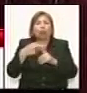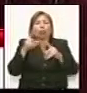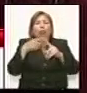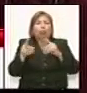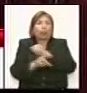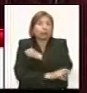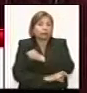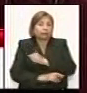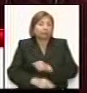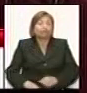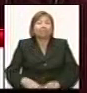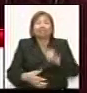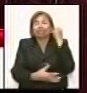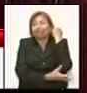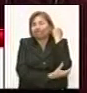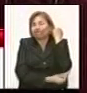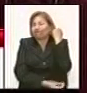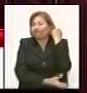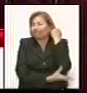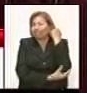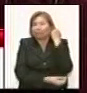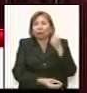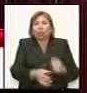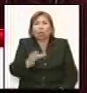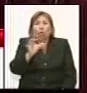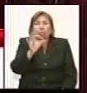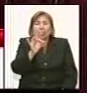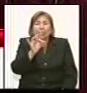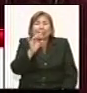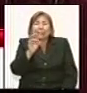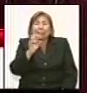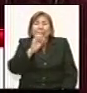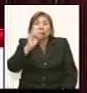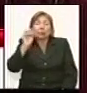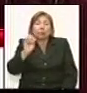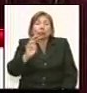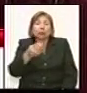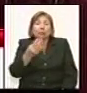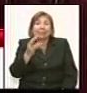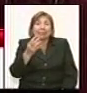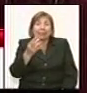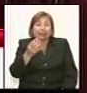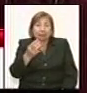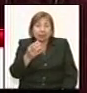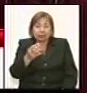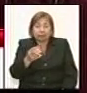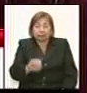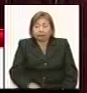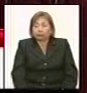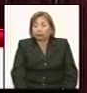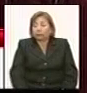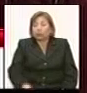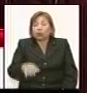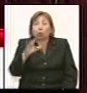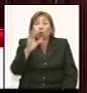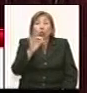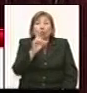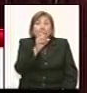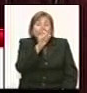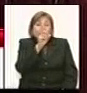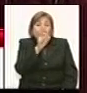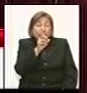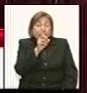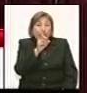La pobreza en Venezuela subió a 87% en el 2017 y a